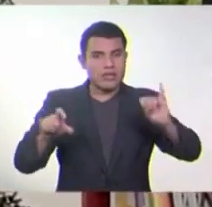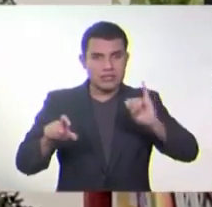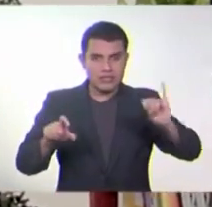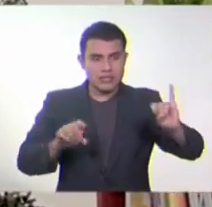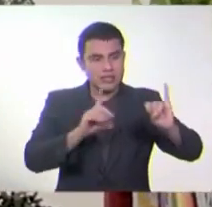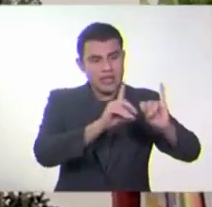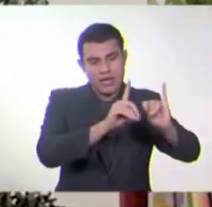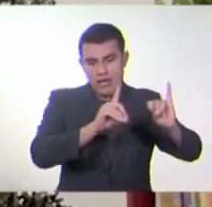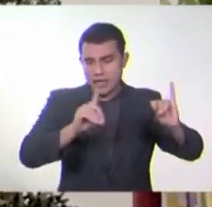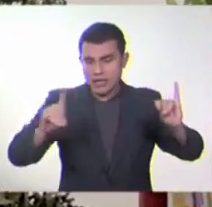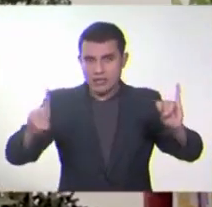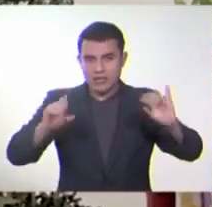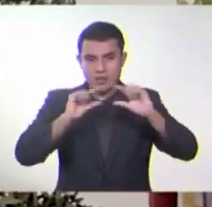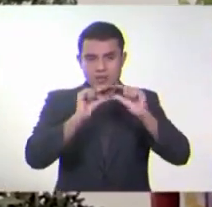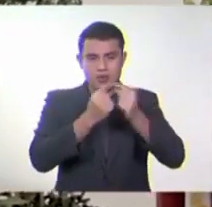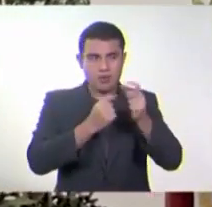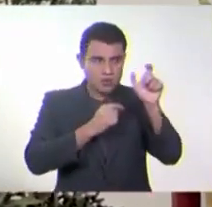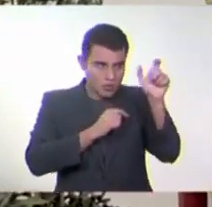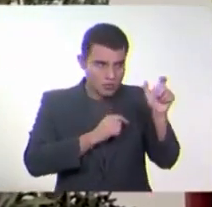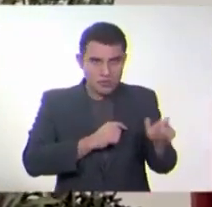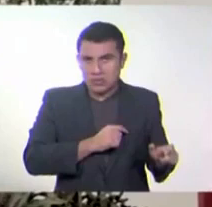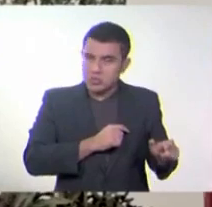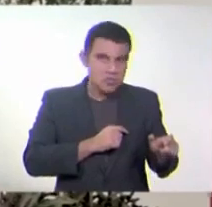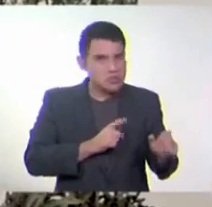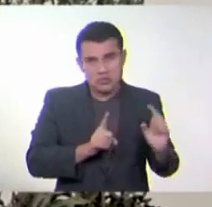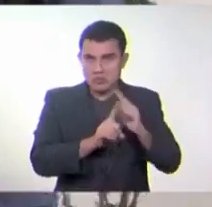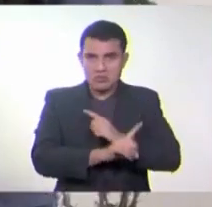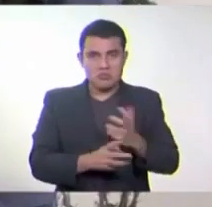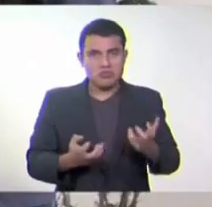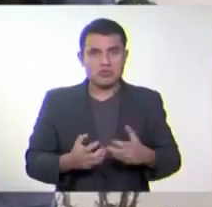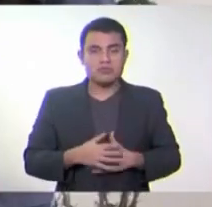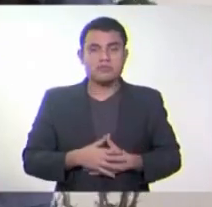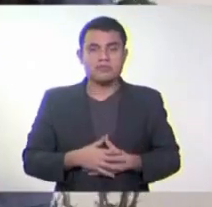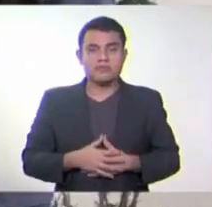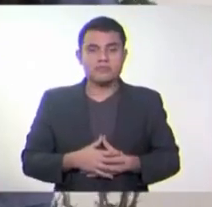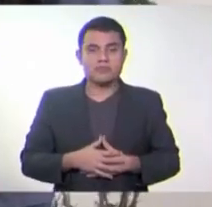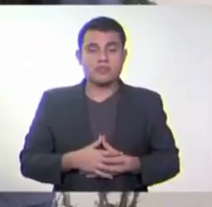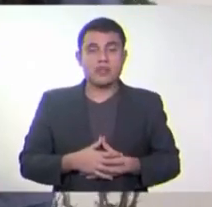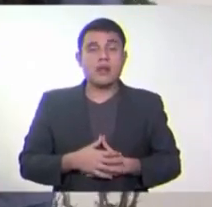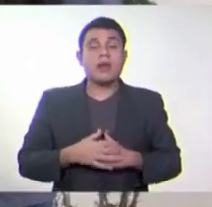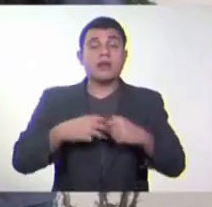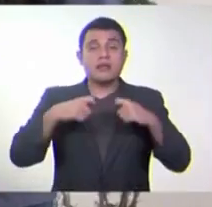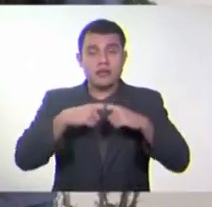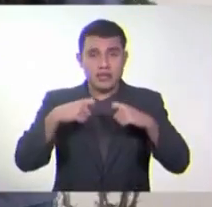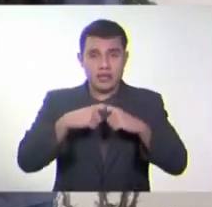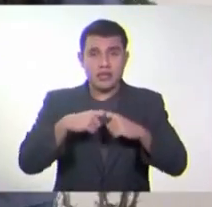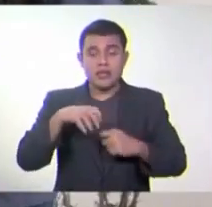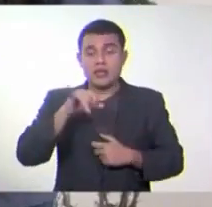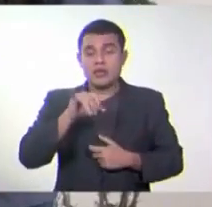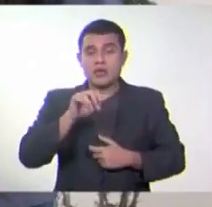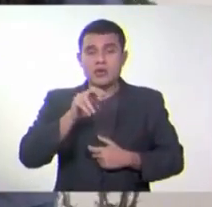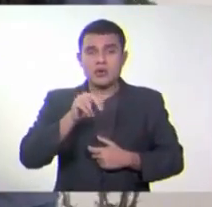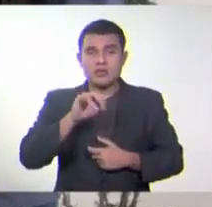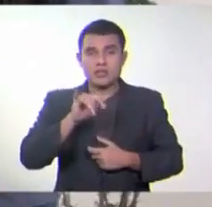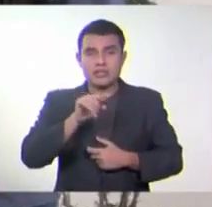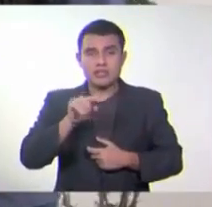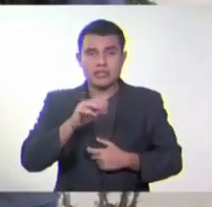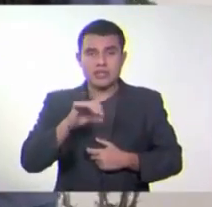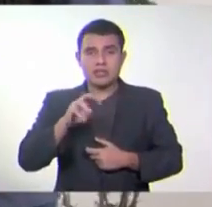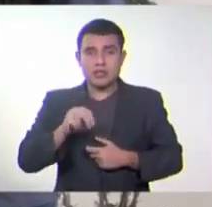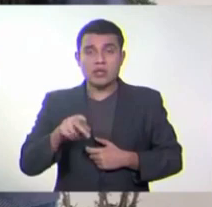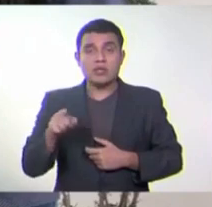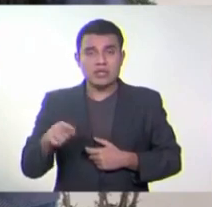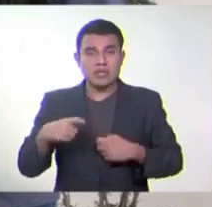pero en los grupos no hay mucha variación. La energía de ionización es la energía que se